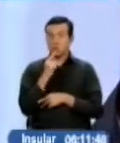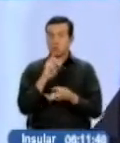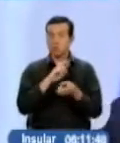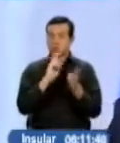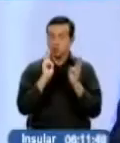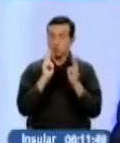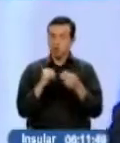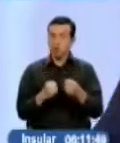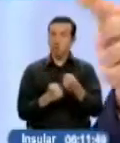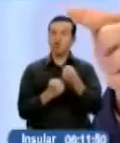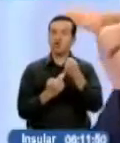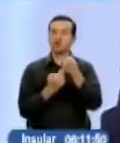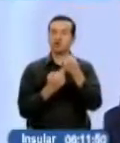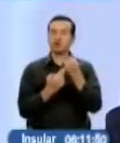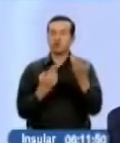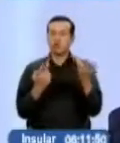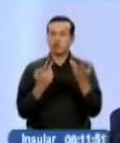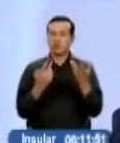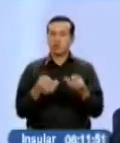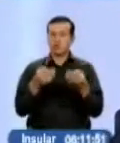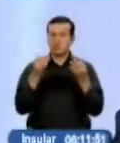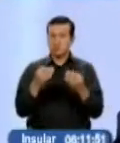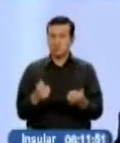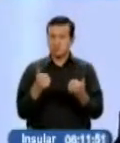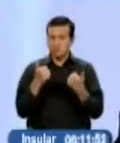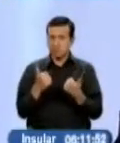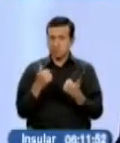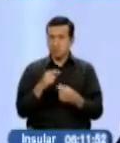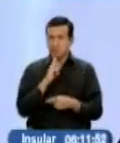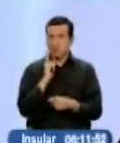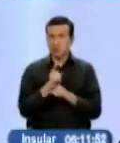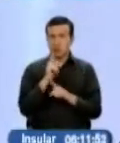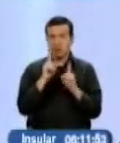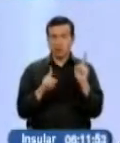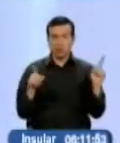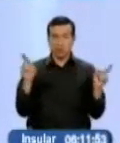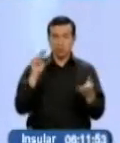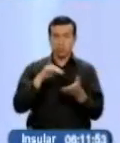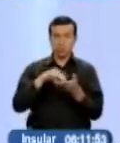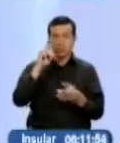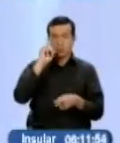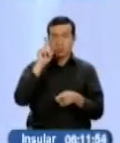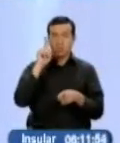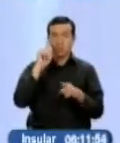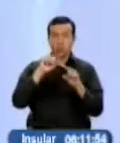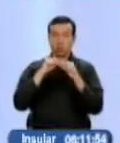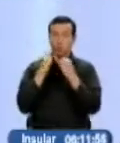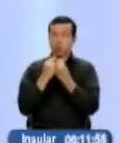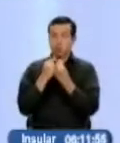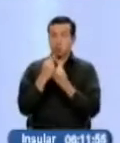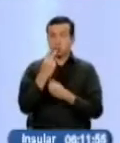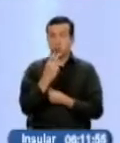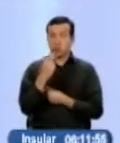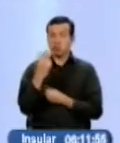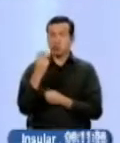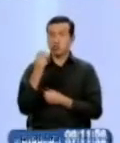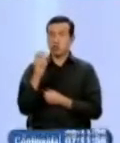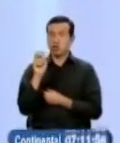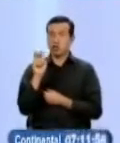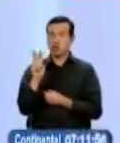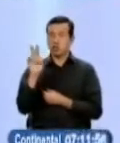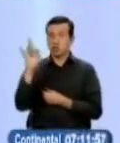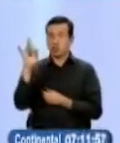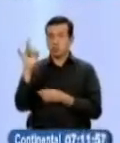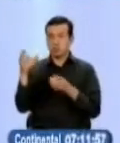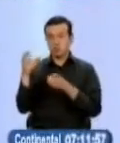reforzada. Entonces, no es el ideal que probablemente algunos de los miembros del Acuerdo Nacional por el Cambio aspiraban. Así es que este es un